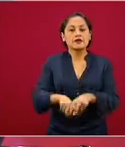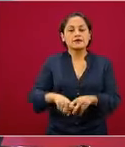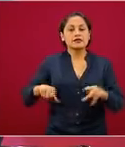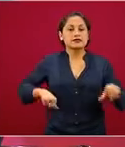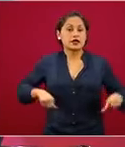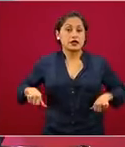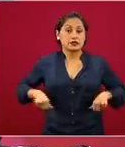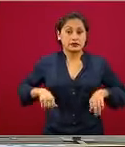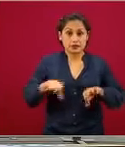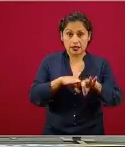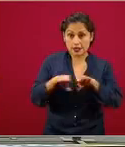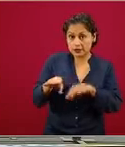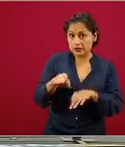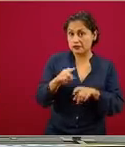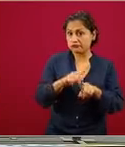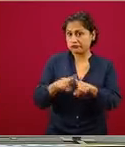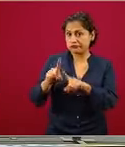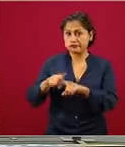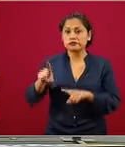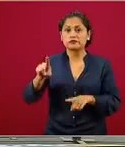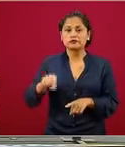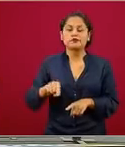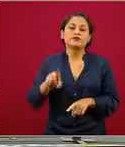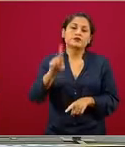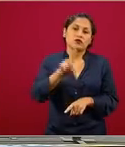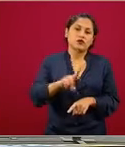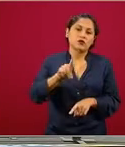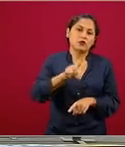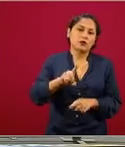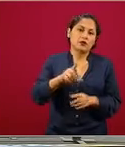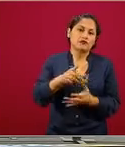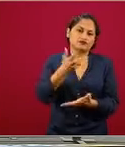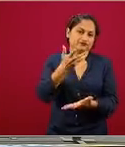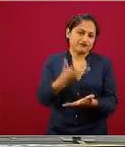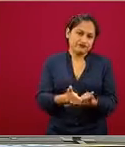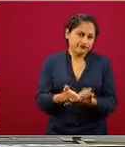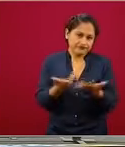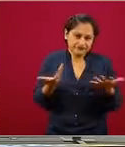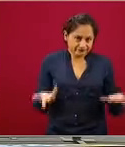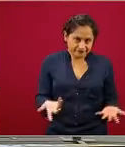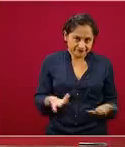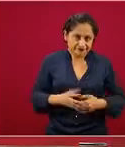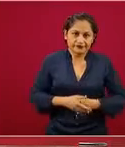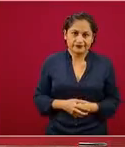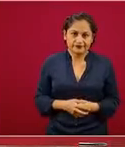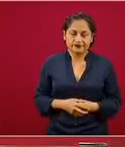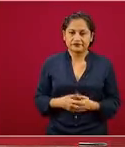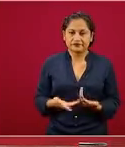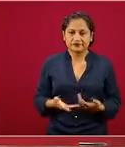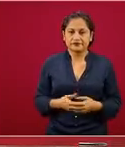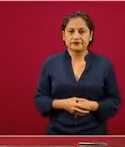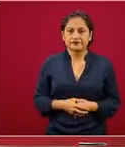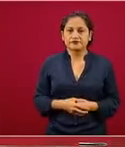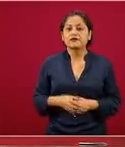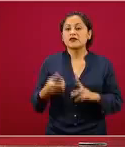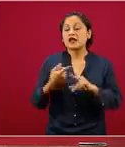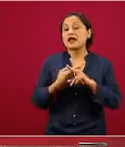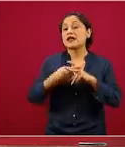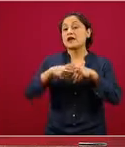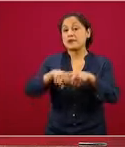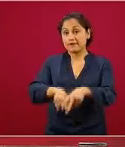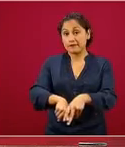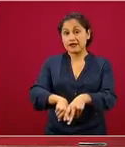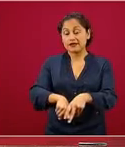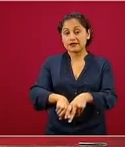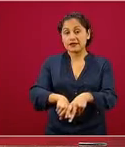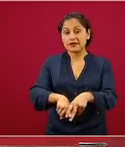laborales y este es un día ordinario de asueto, no hay ningún elemento que cubrir. Entonces, el semáforo entrará en